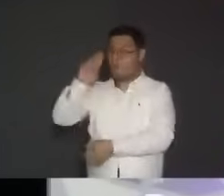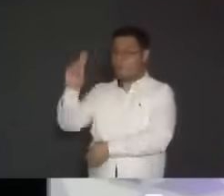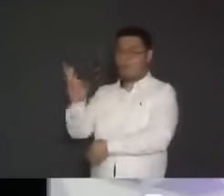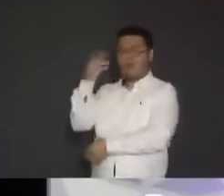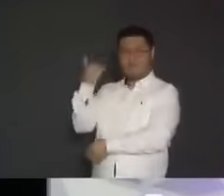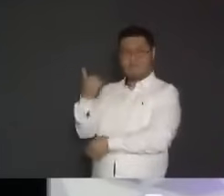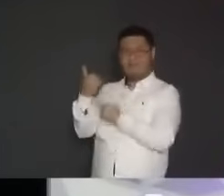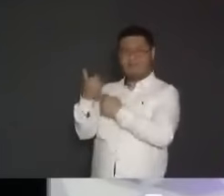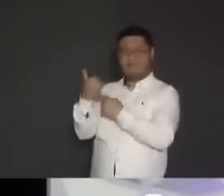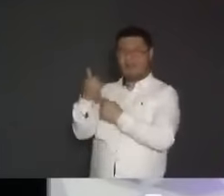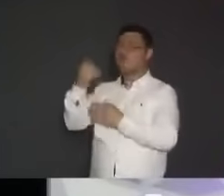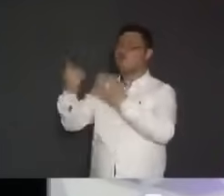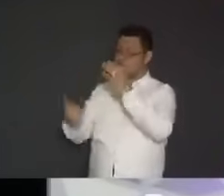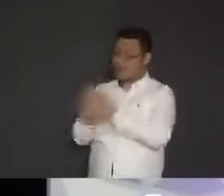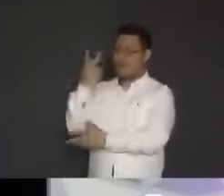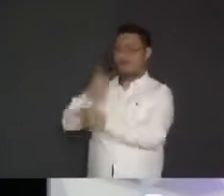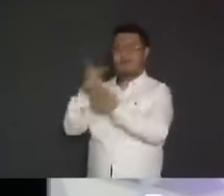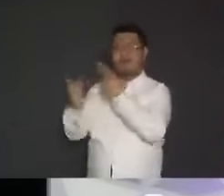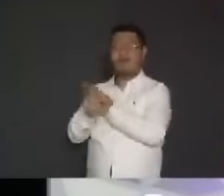una preparatoria en Motul.